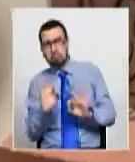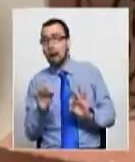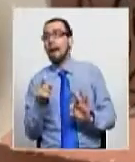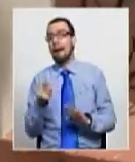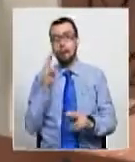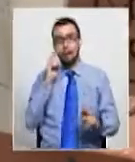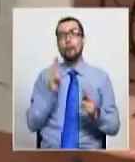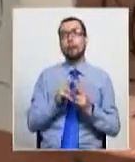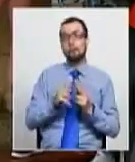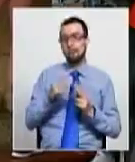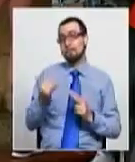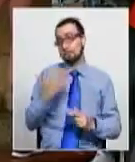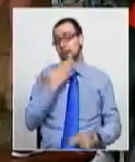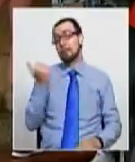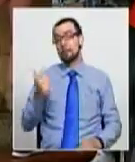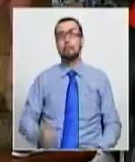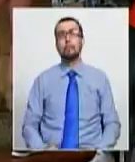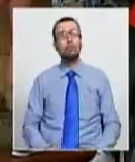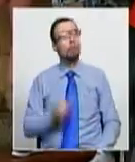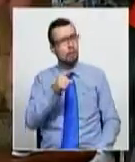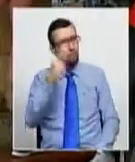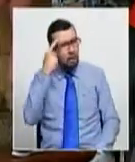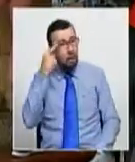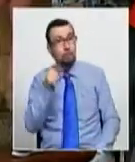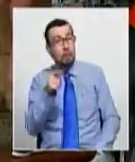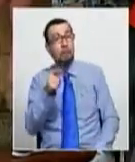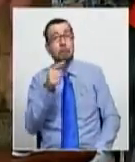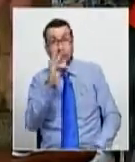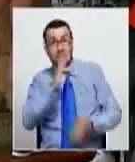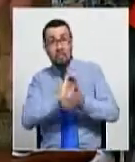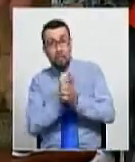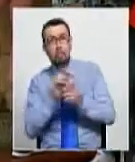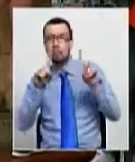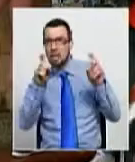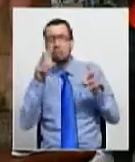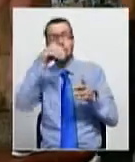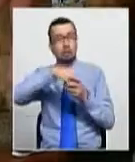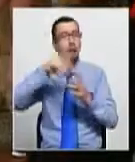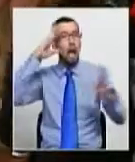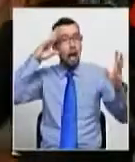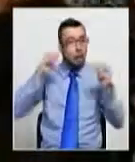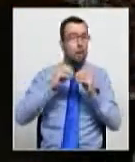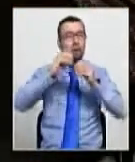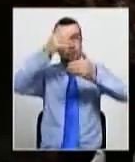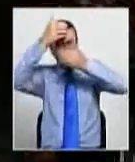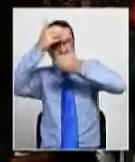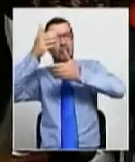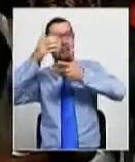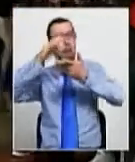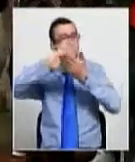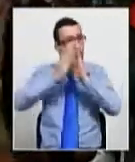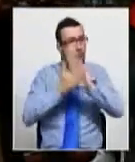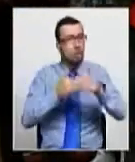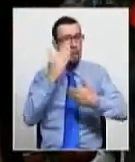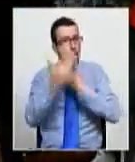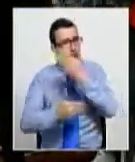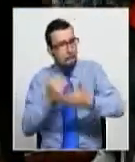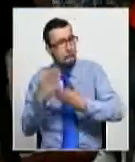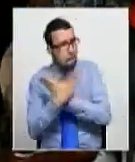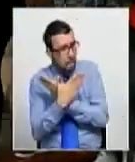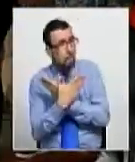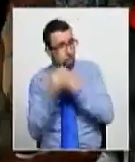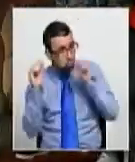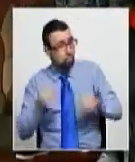de cafetero tú crees que en tele café deberían incluir temas sobre el acuerdo con las farc y pues el proceso de paz claro que sí o se deben